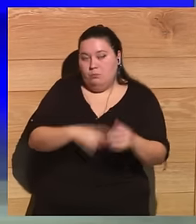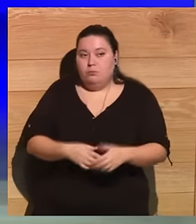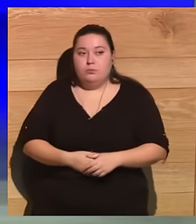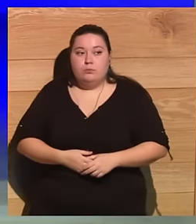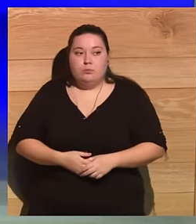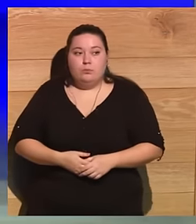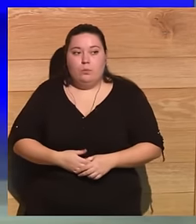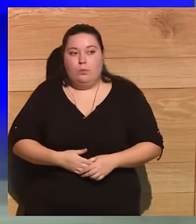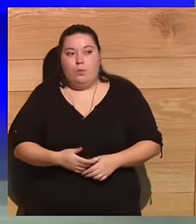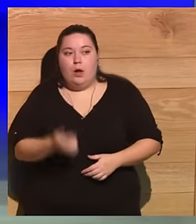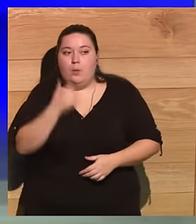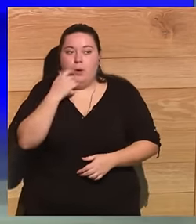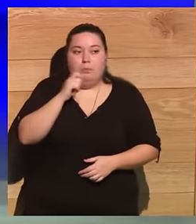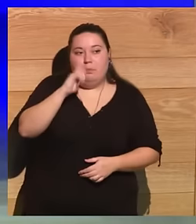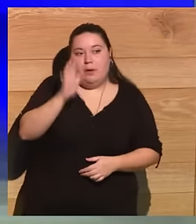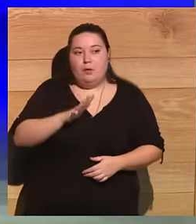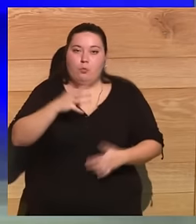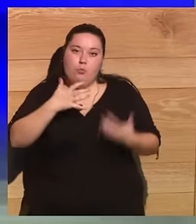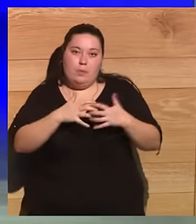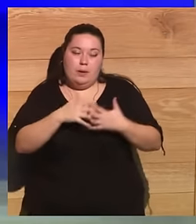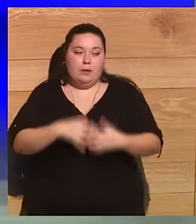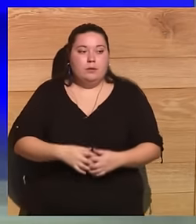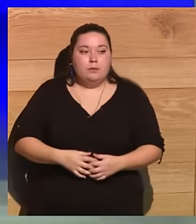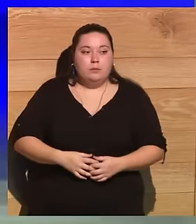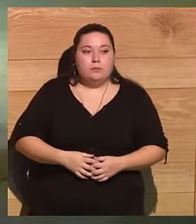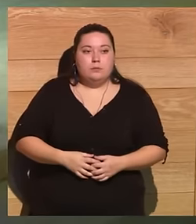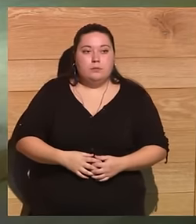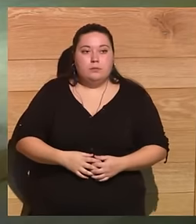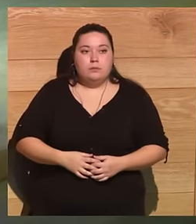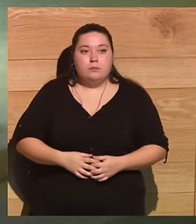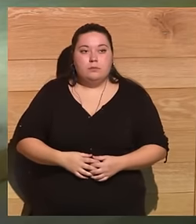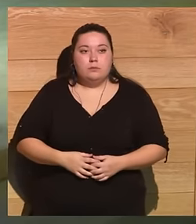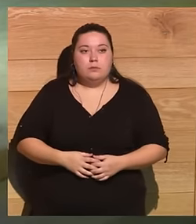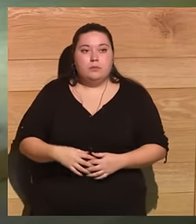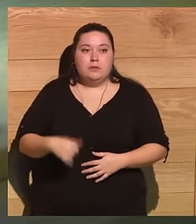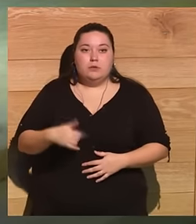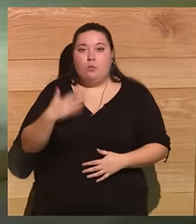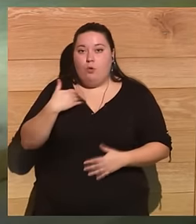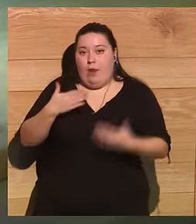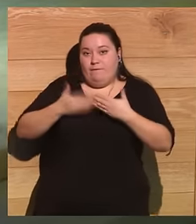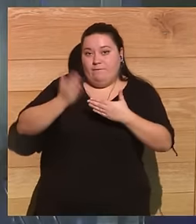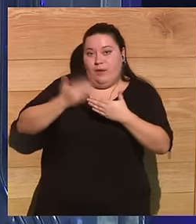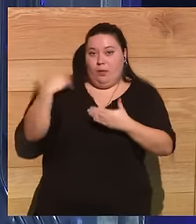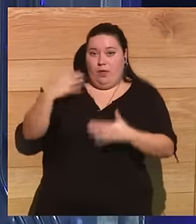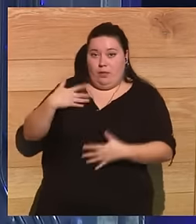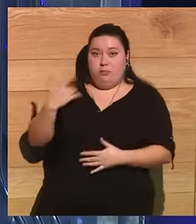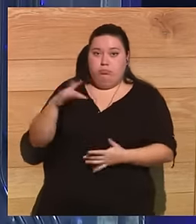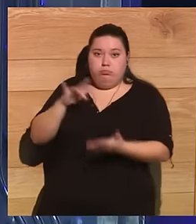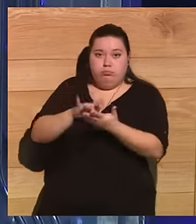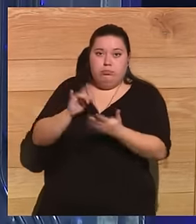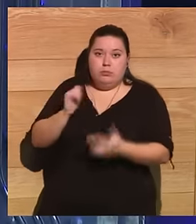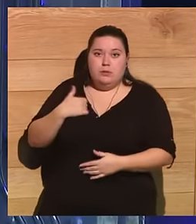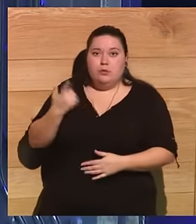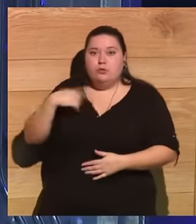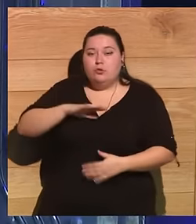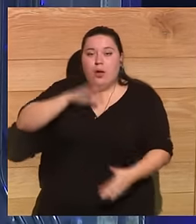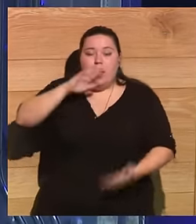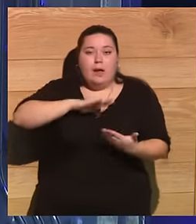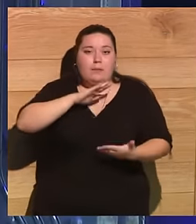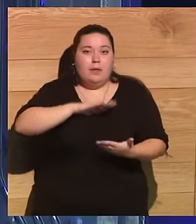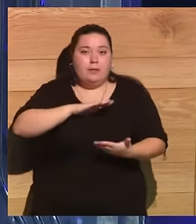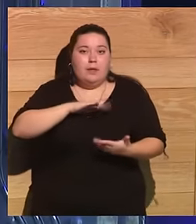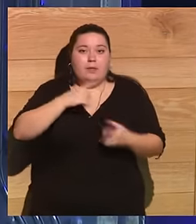mejor parece un poco como algo como una máquina, ¿no? Pero estará a la vanguardia de la tecnología hace unos cuantos años. Empezamos a ser capaces